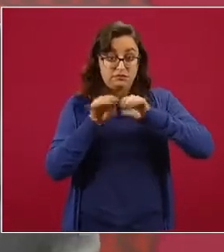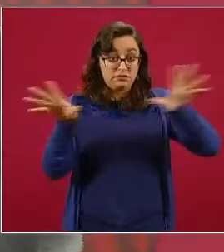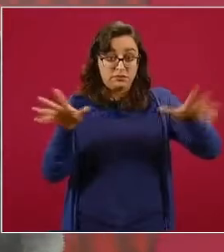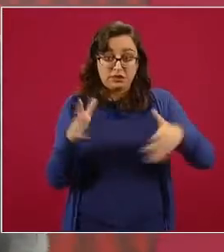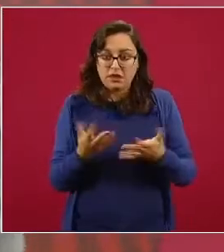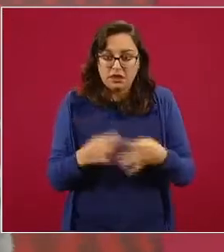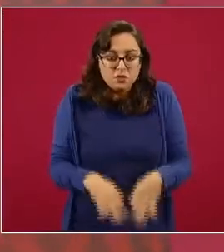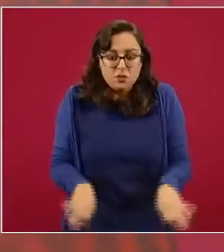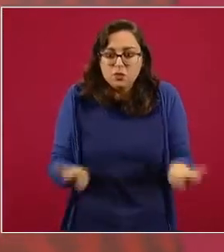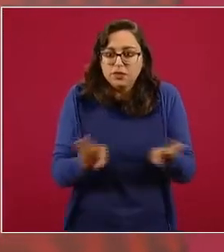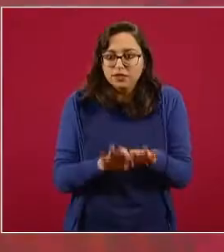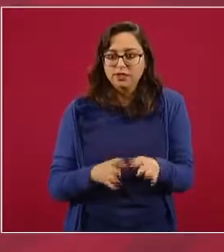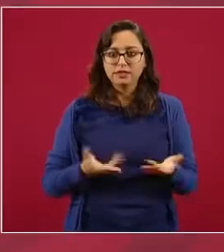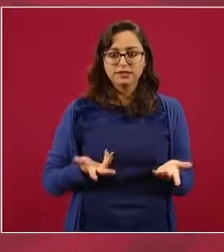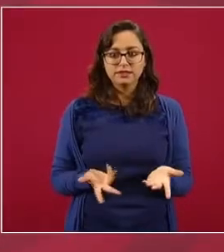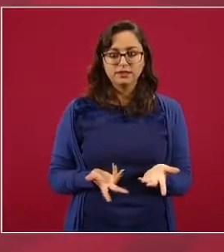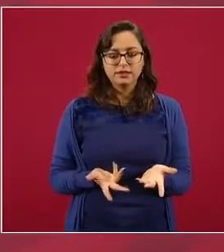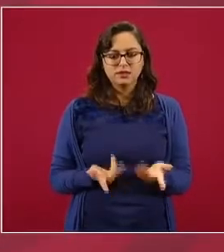nota.